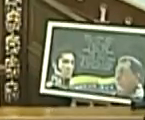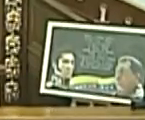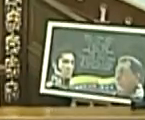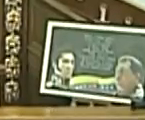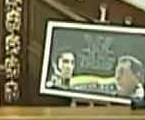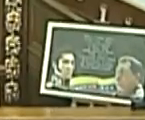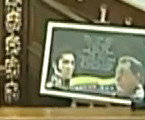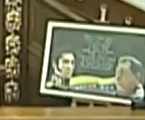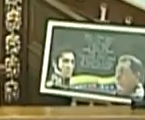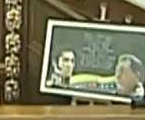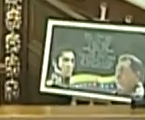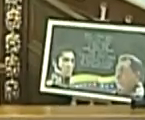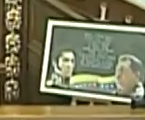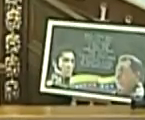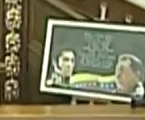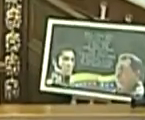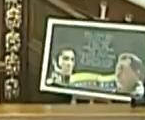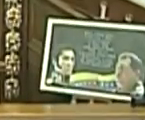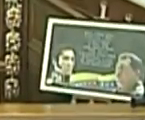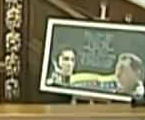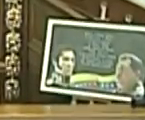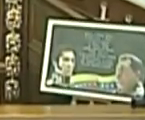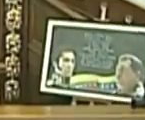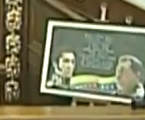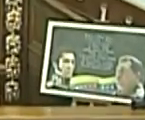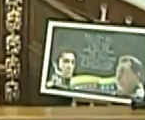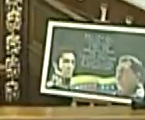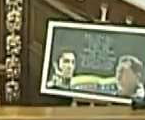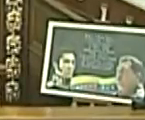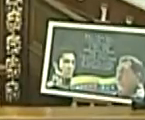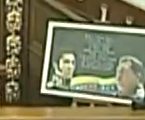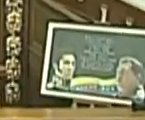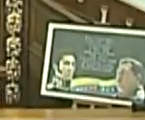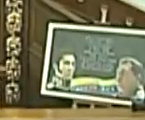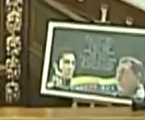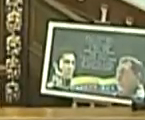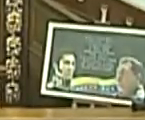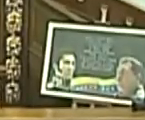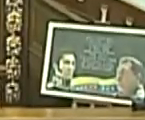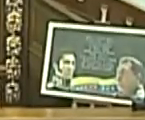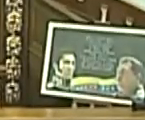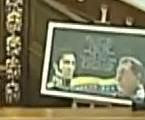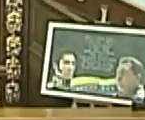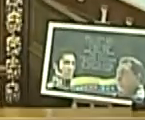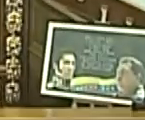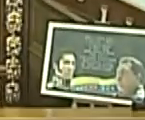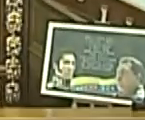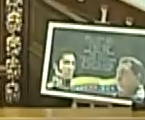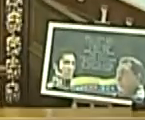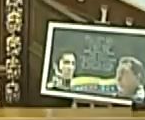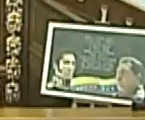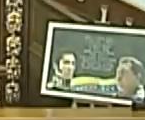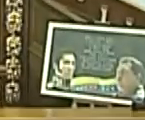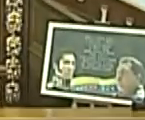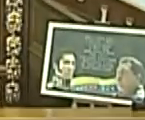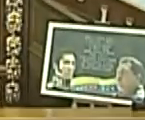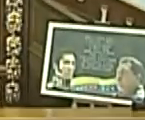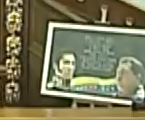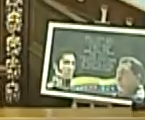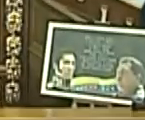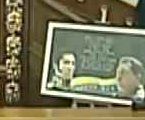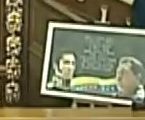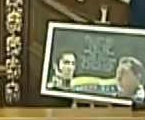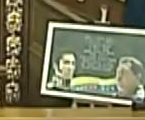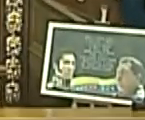además comentarles un balance positivo de lo que han sido esas 38 leyes sancionadas, como lo daban a